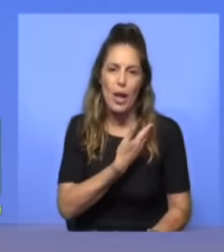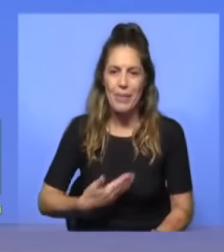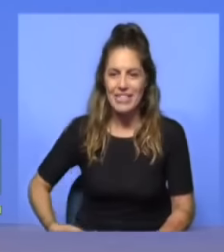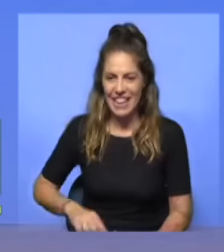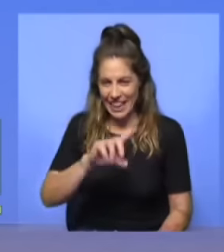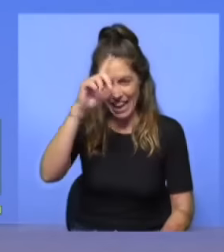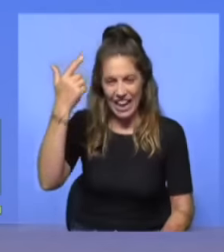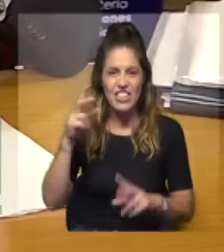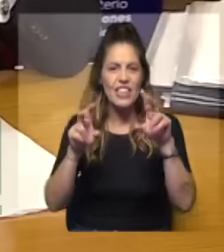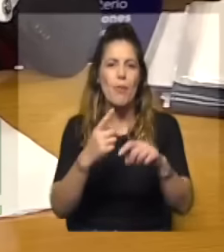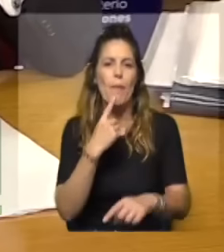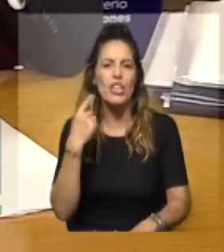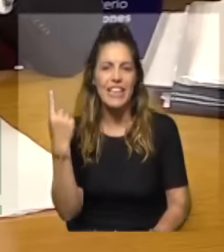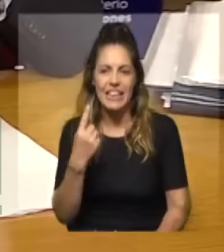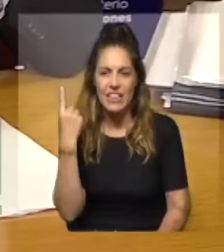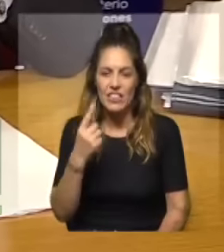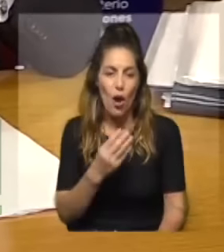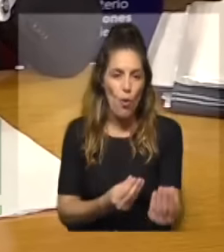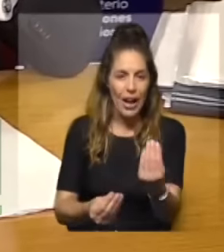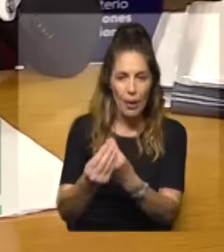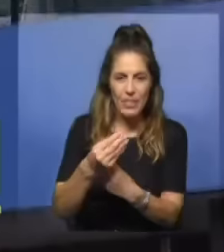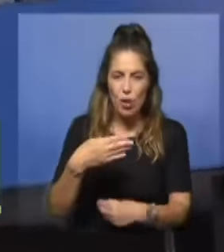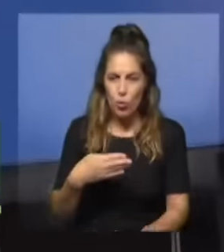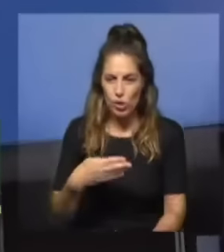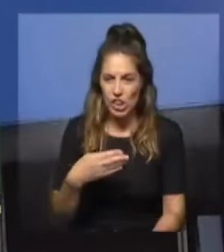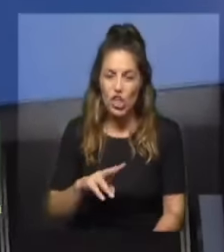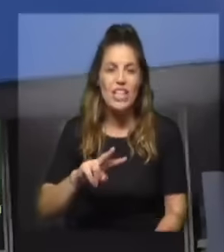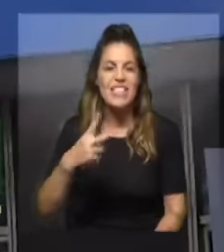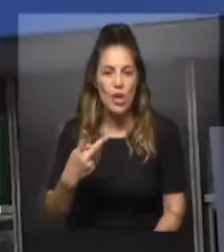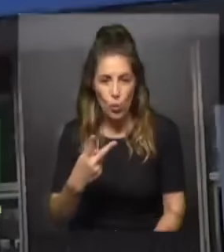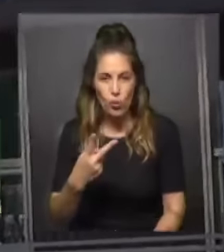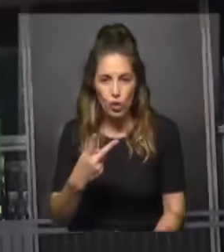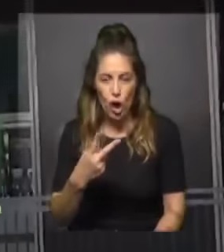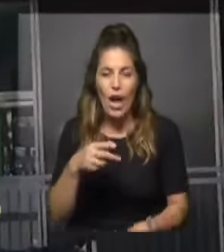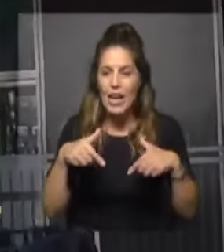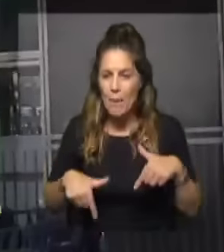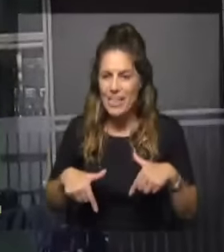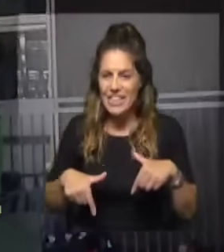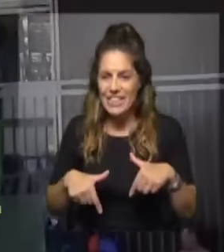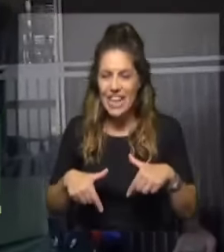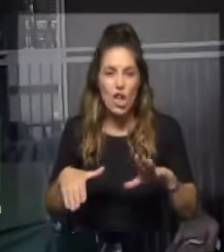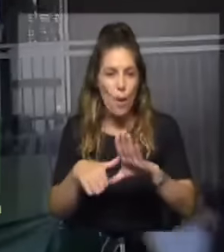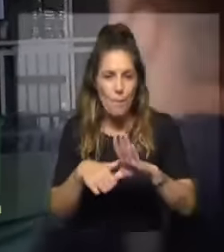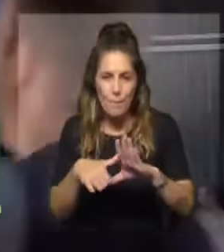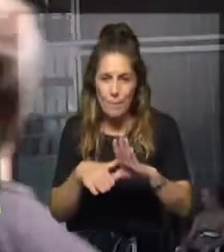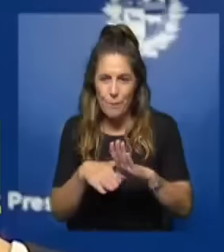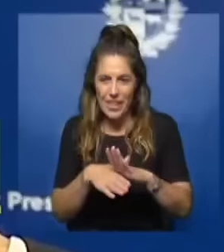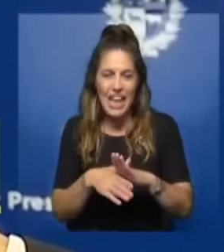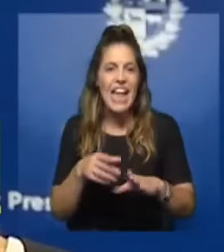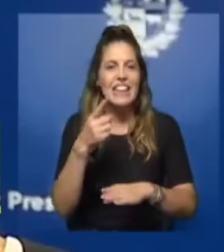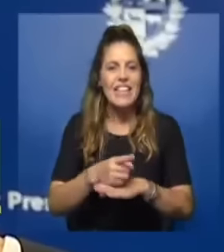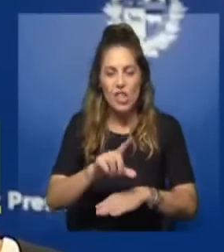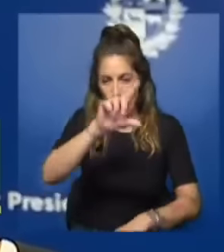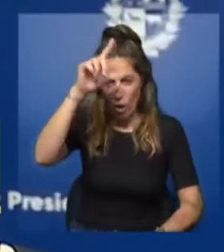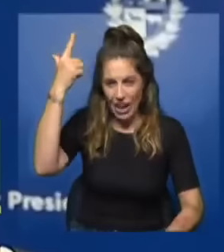materia de política exterior fue reemplazado por Francisco bustillo el segundo relevo en el Ministerio de desarrollo social resuelto por la calle